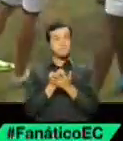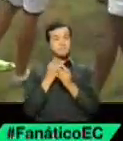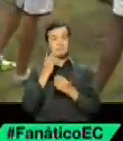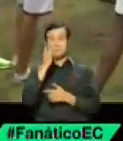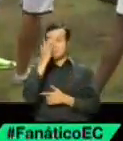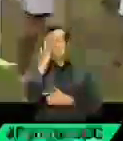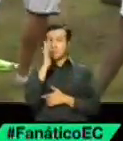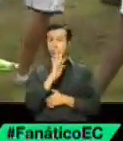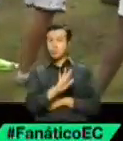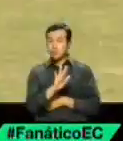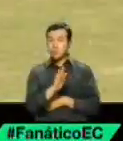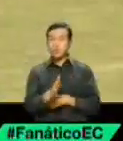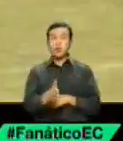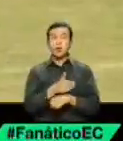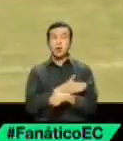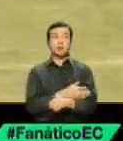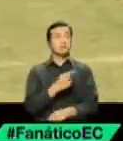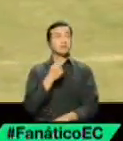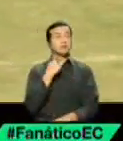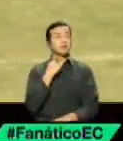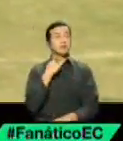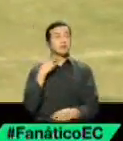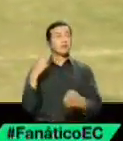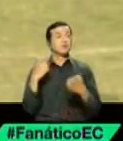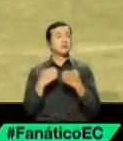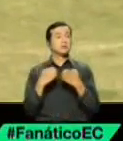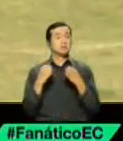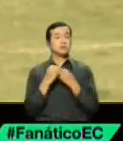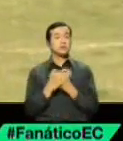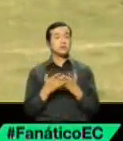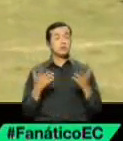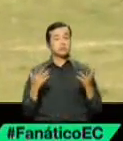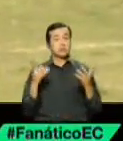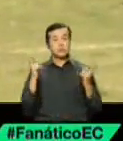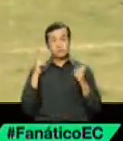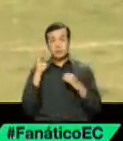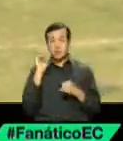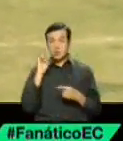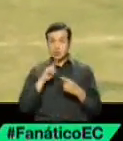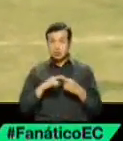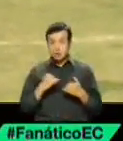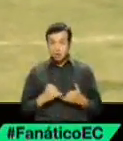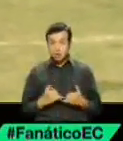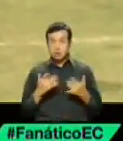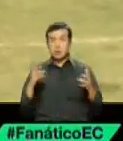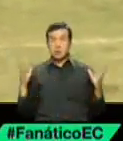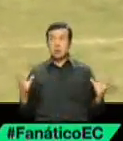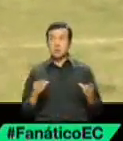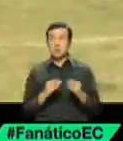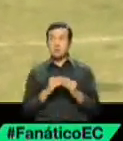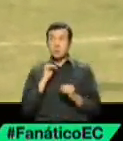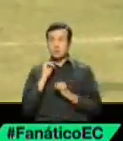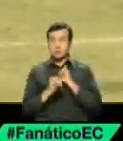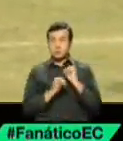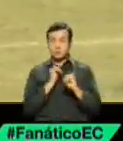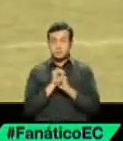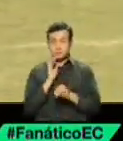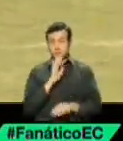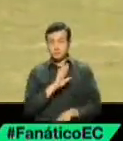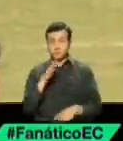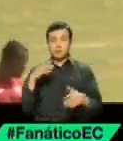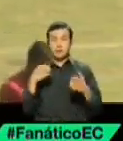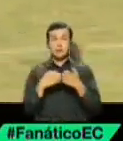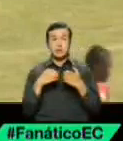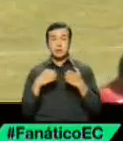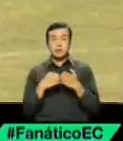debido a las últimas derrotas del conjunto austral que lo mantienen lejos por el momento de un torneo internacional. El equipo